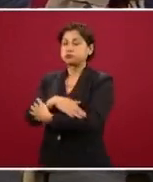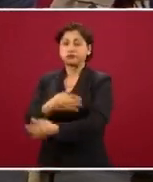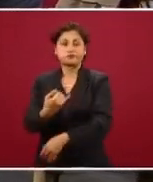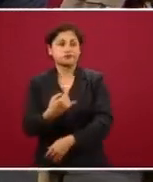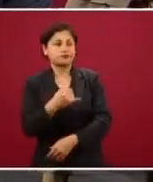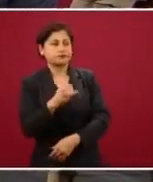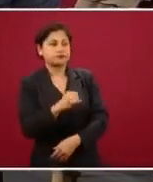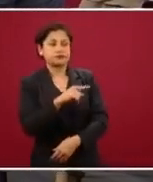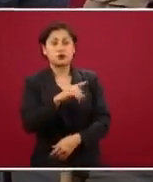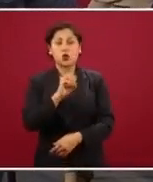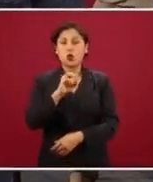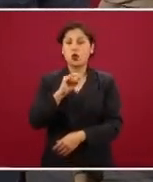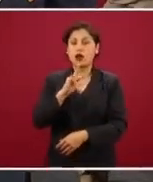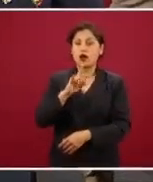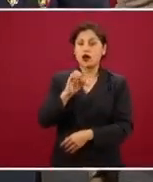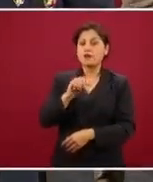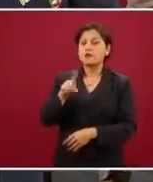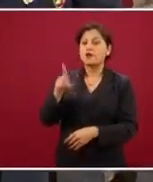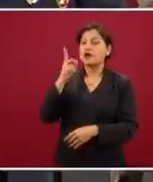y Ocampo le contestaba,